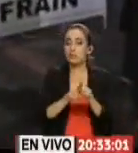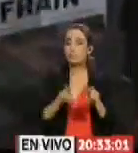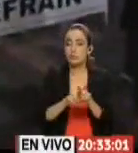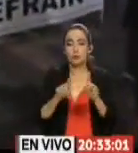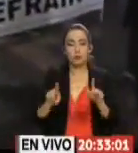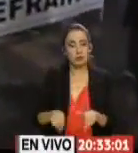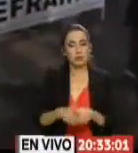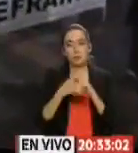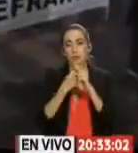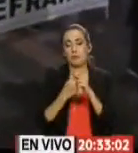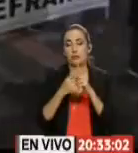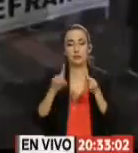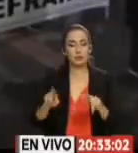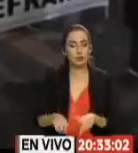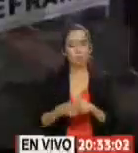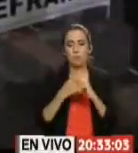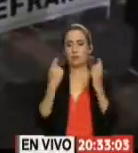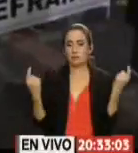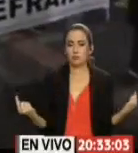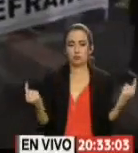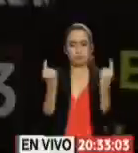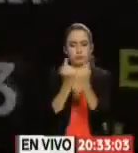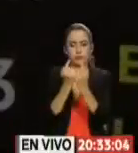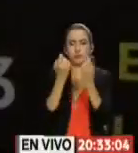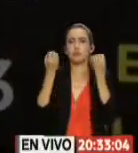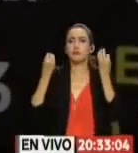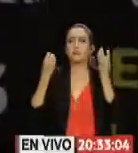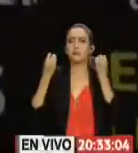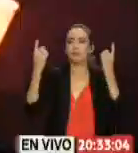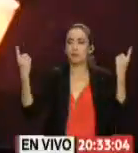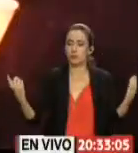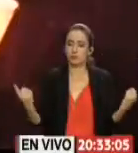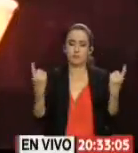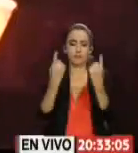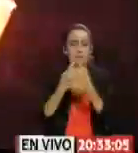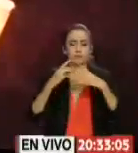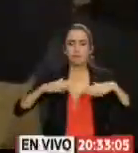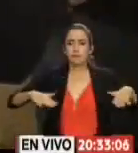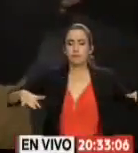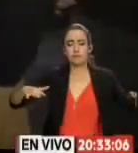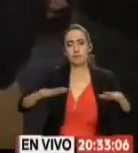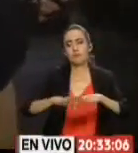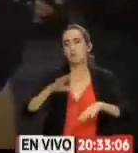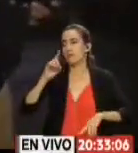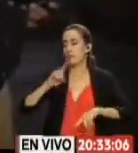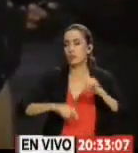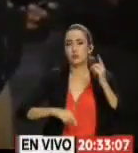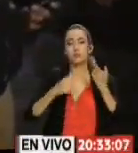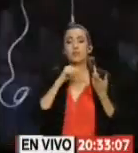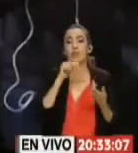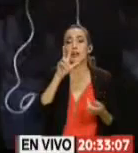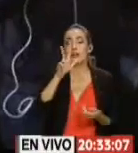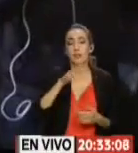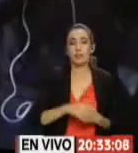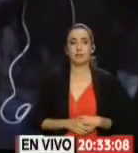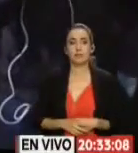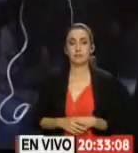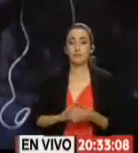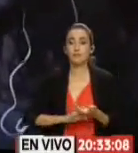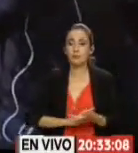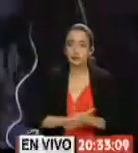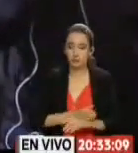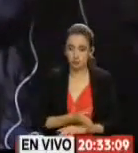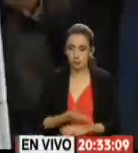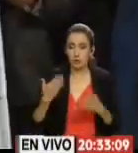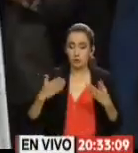comienzan las vigilias que concentran a cientos de ciudadanos que piden su liberación bajo la consigna «Nos faltan tres». Días después, los familiares